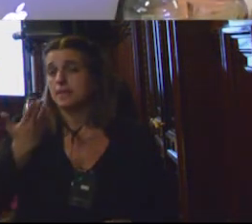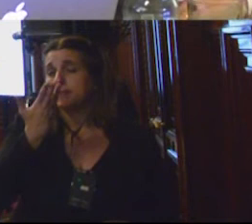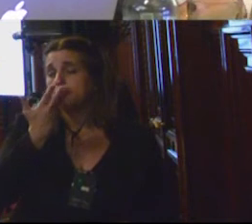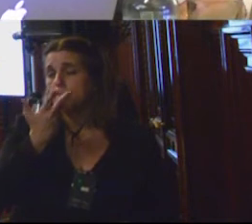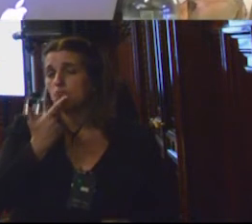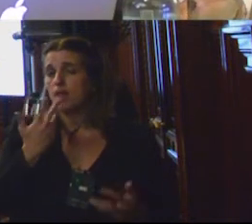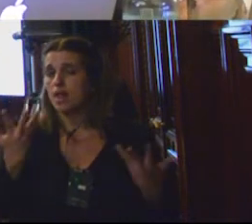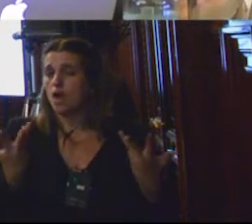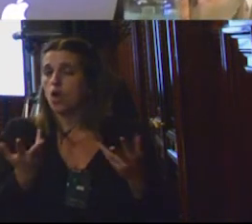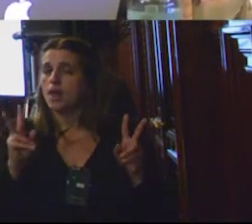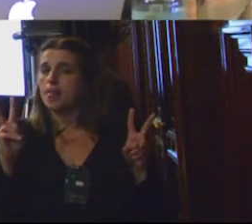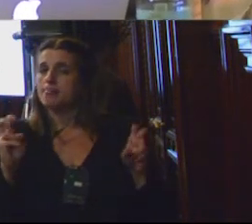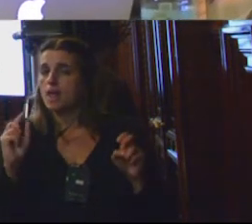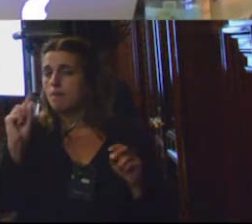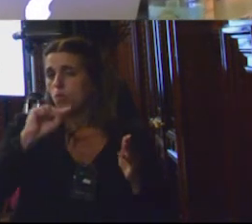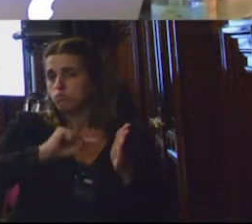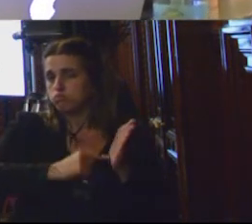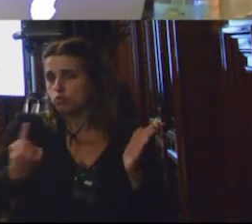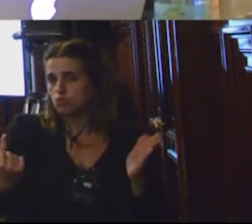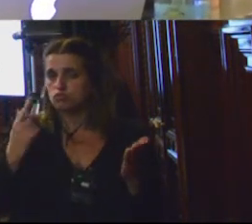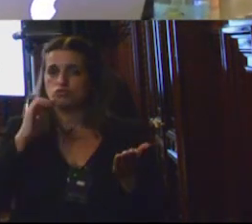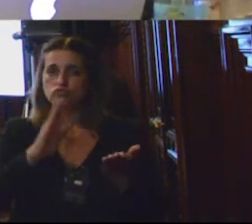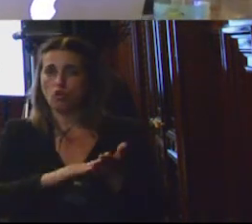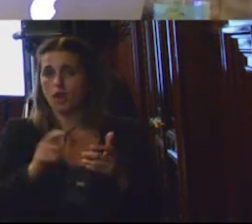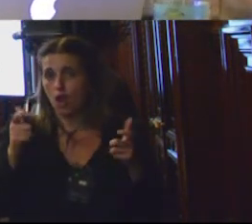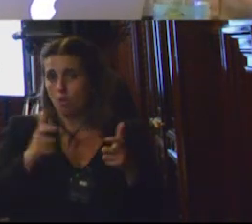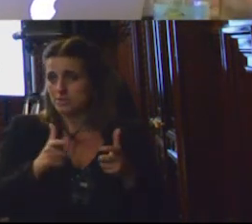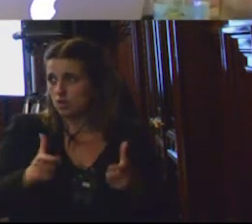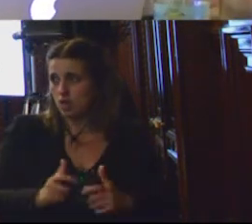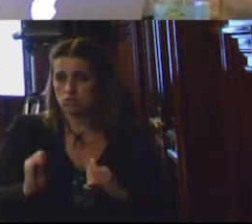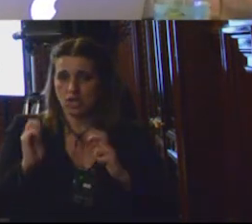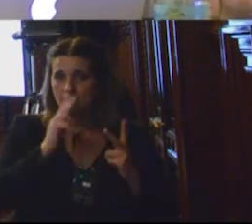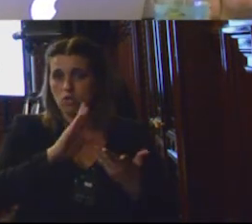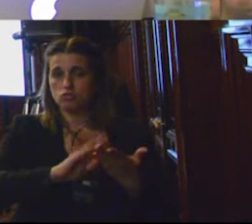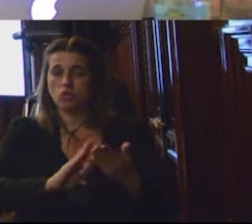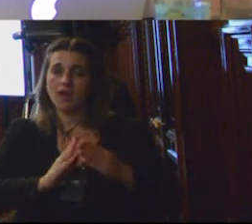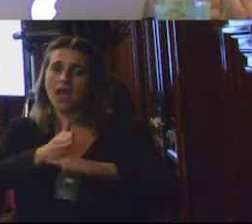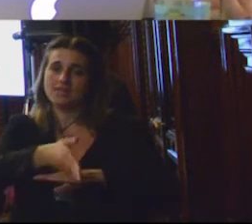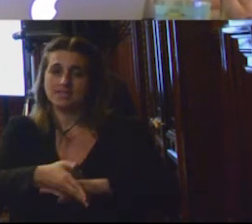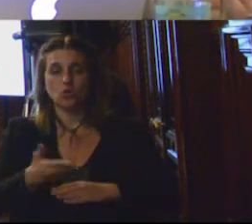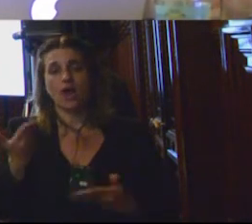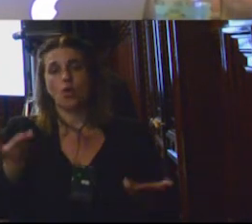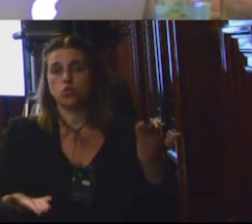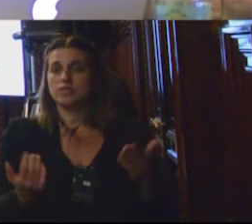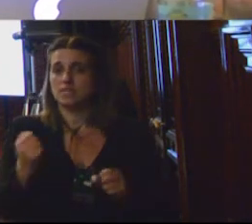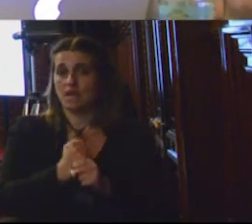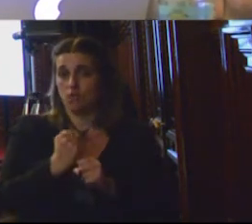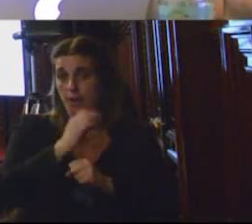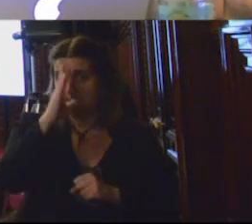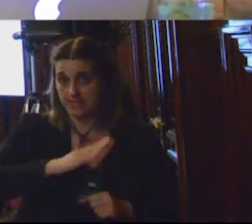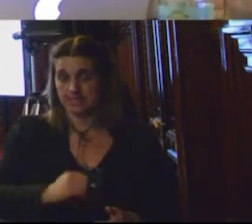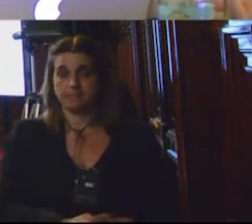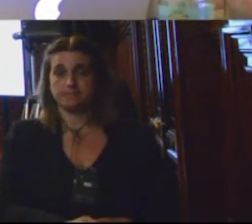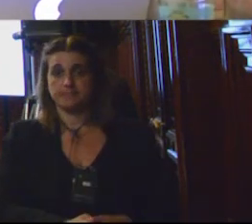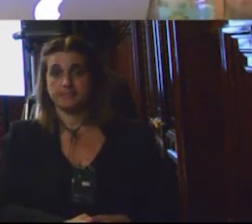abordar un punto tratado por los comisionados que habla del acceso a la justicia laboral en Brasil. La ley en